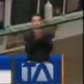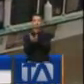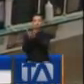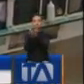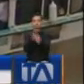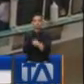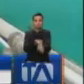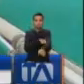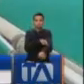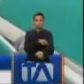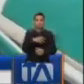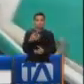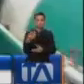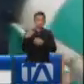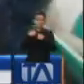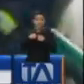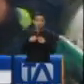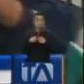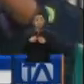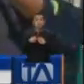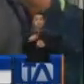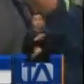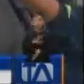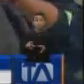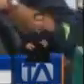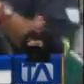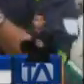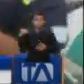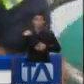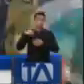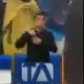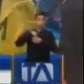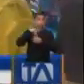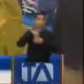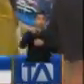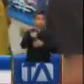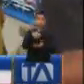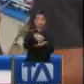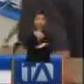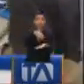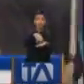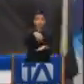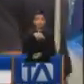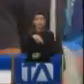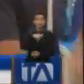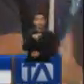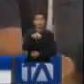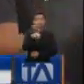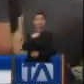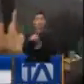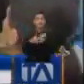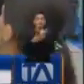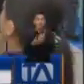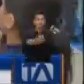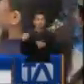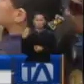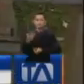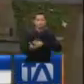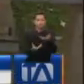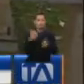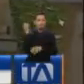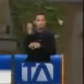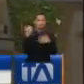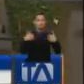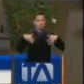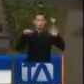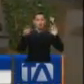una misión muy noble: llevar todo lo necesario para que la isla Puná cuente con una estación de bomberos debidamente equipada para atender cualquier emergencia